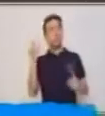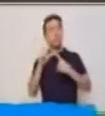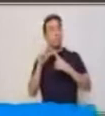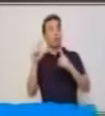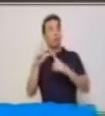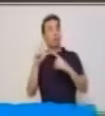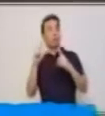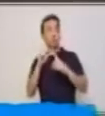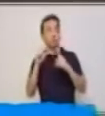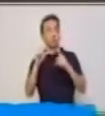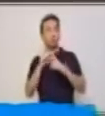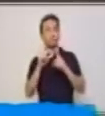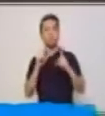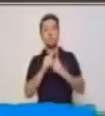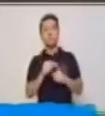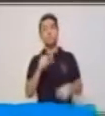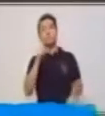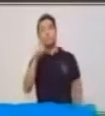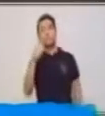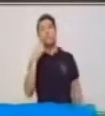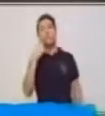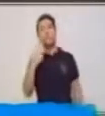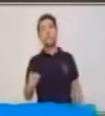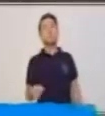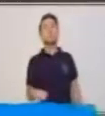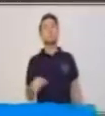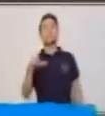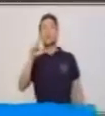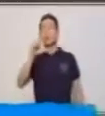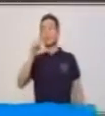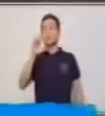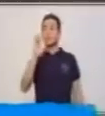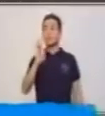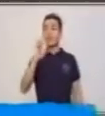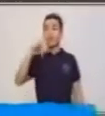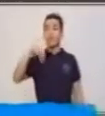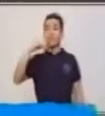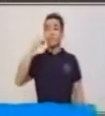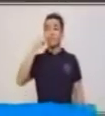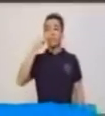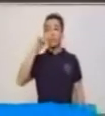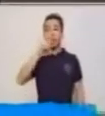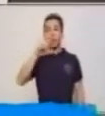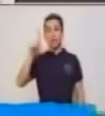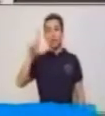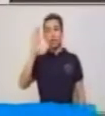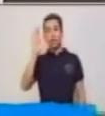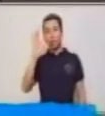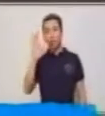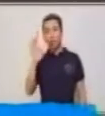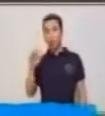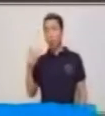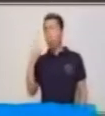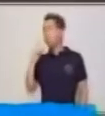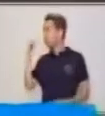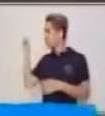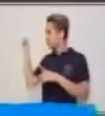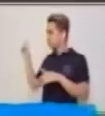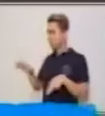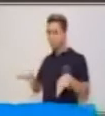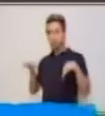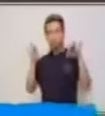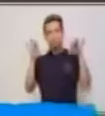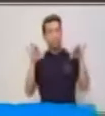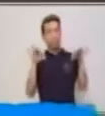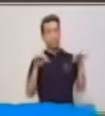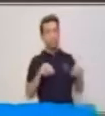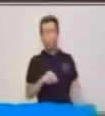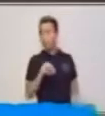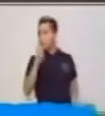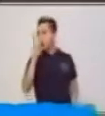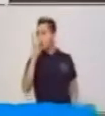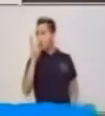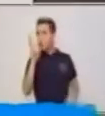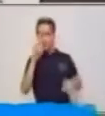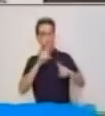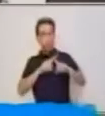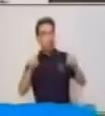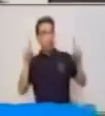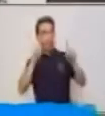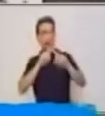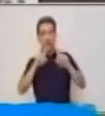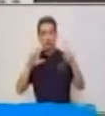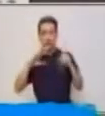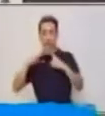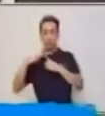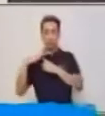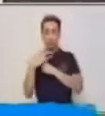Pero nos damos cuenta que hay tres contextos distintos. Si yo estoy hablando en el contexto con un dentista, por ejemplo, o con un